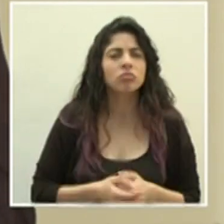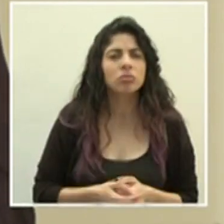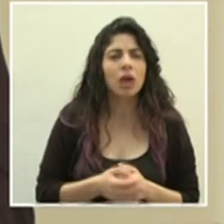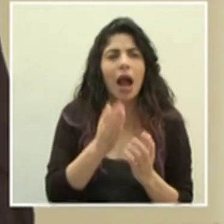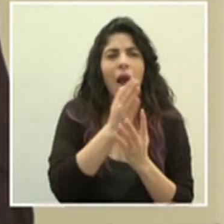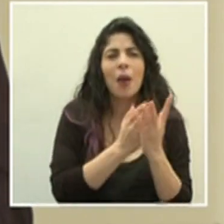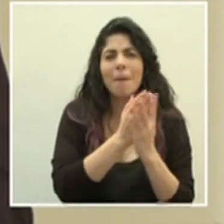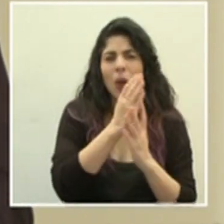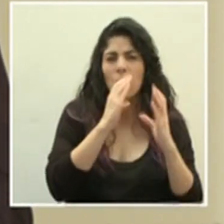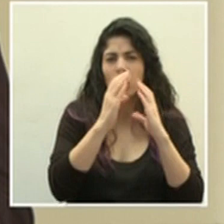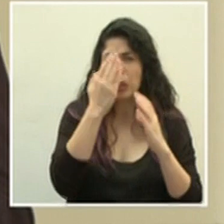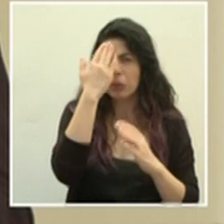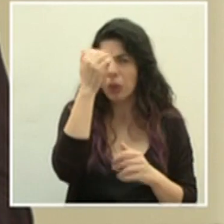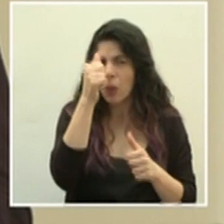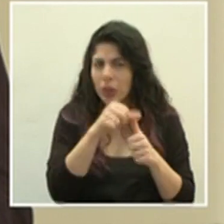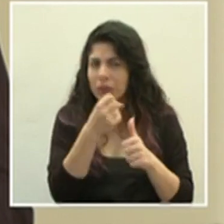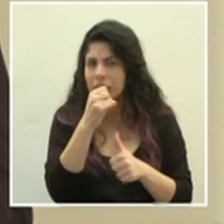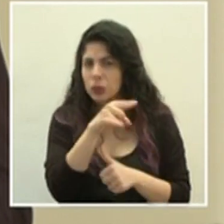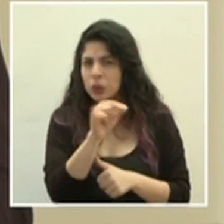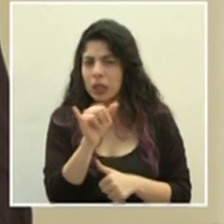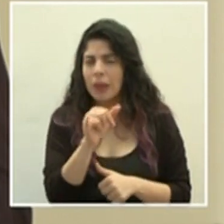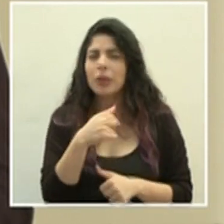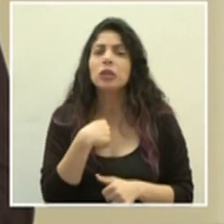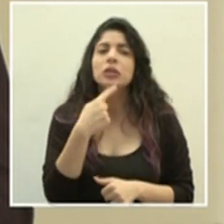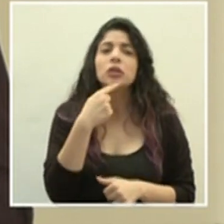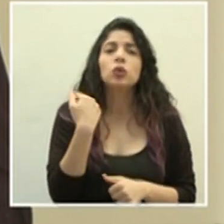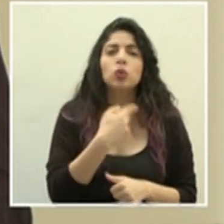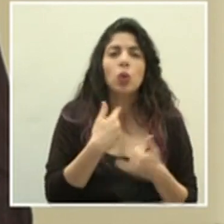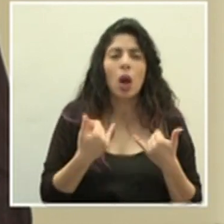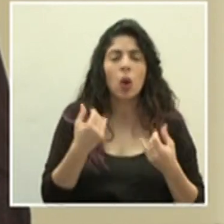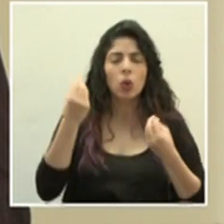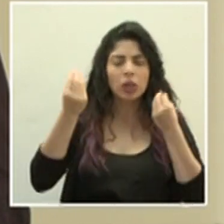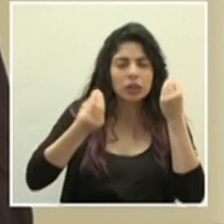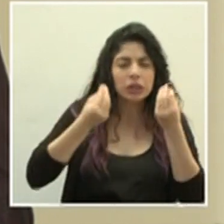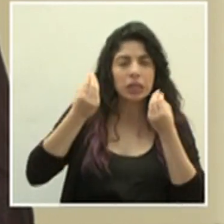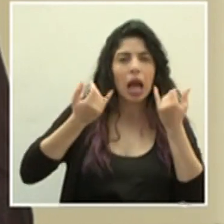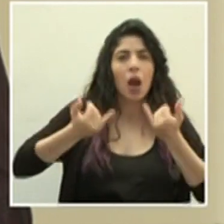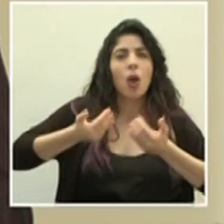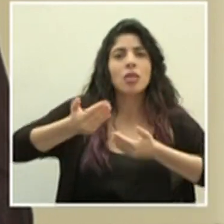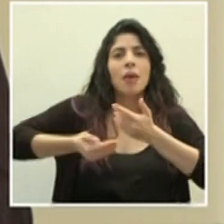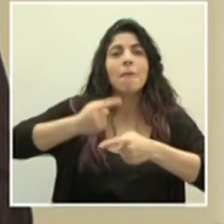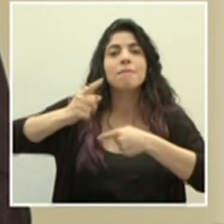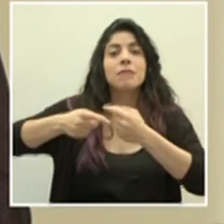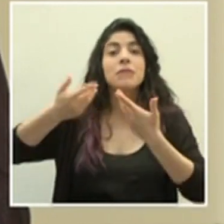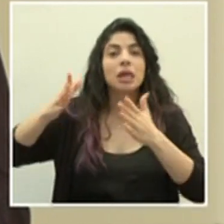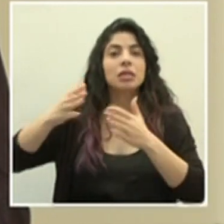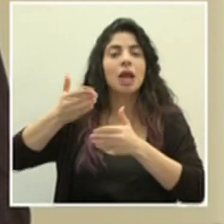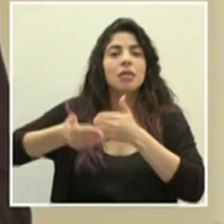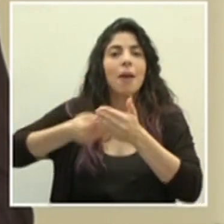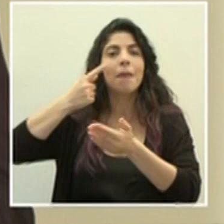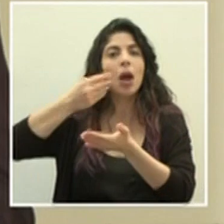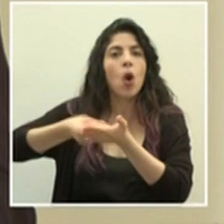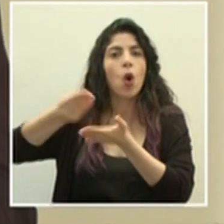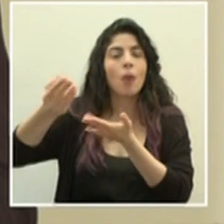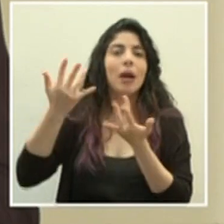medios, no sé si fue también usted, que estábamos valorando y ya estamos haciendo la gestión de compra, ya se hizo, estamos esperando más bien que ingresen las